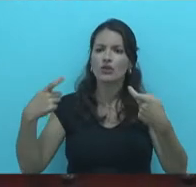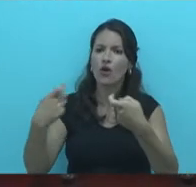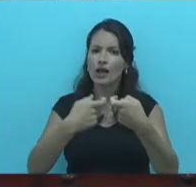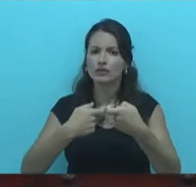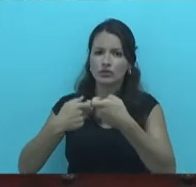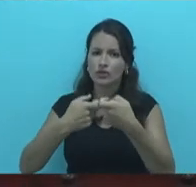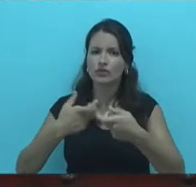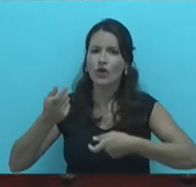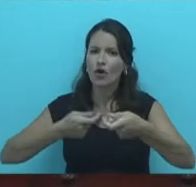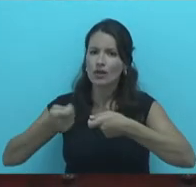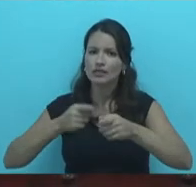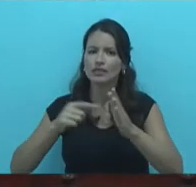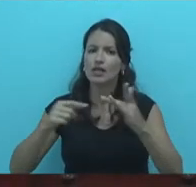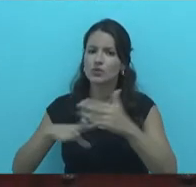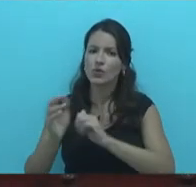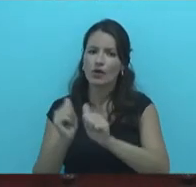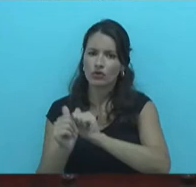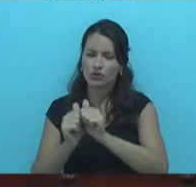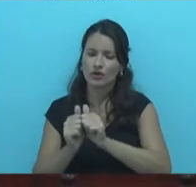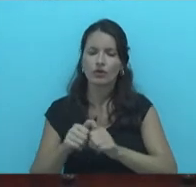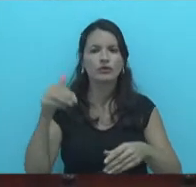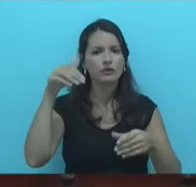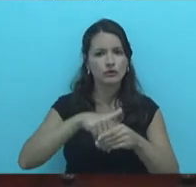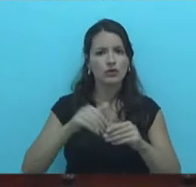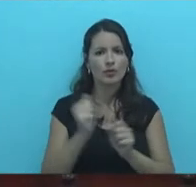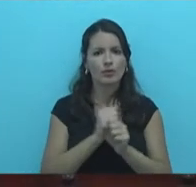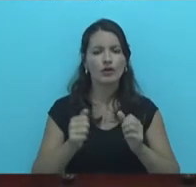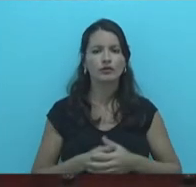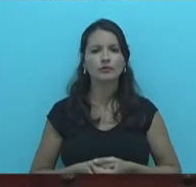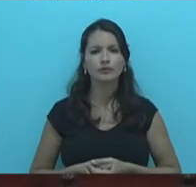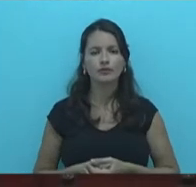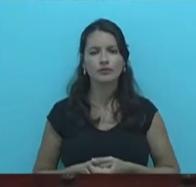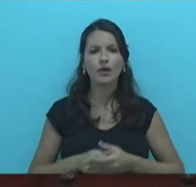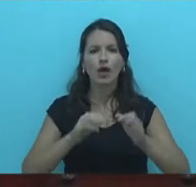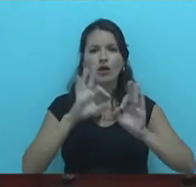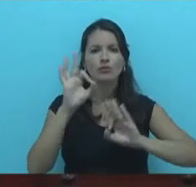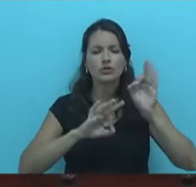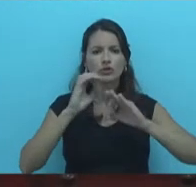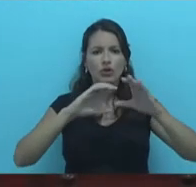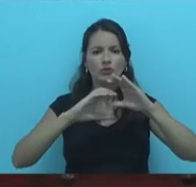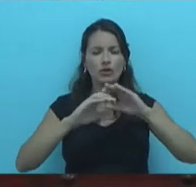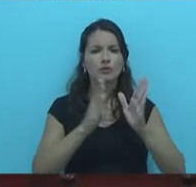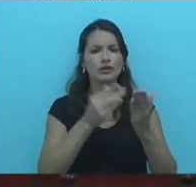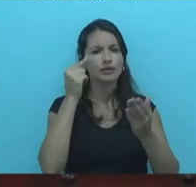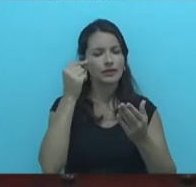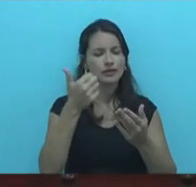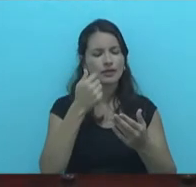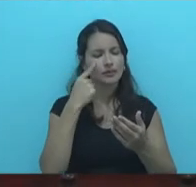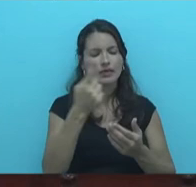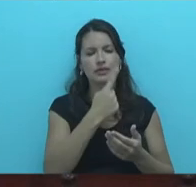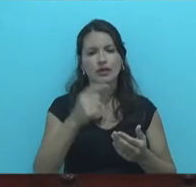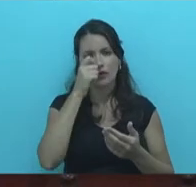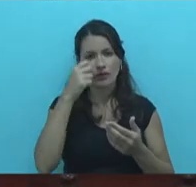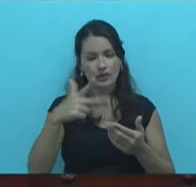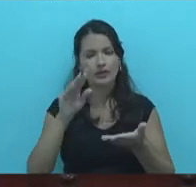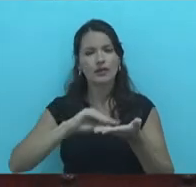tablas, aprobado. A votación el proyecto, aprobado. Proyecto de comunicación, expediente 36.123 del diputado